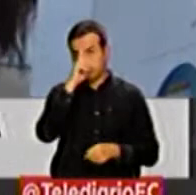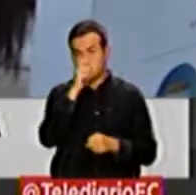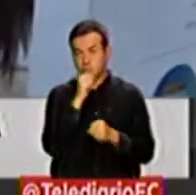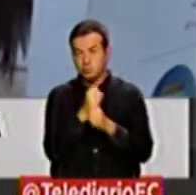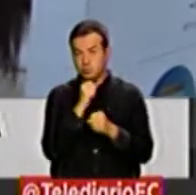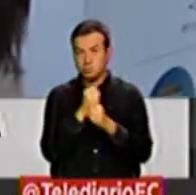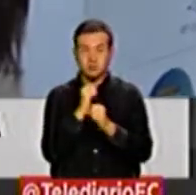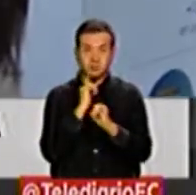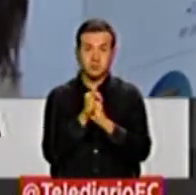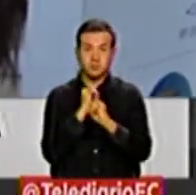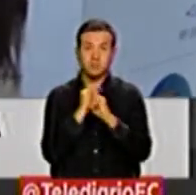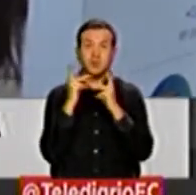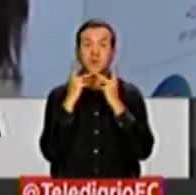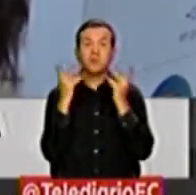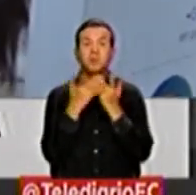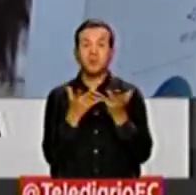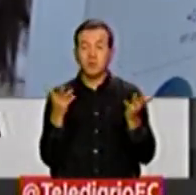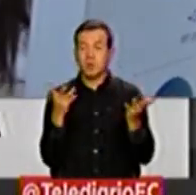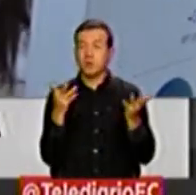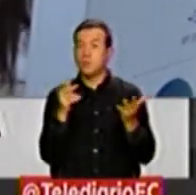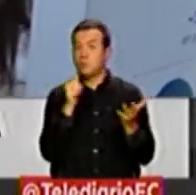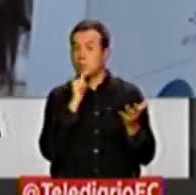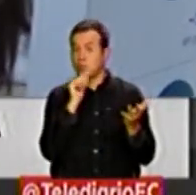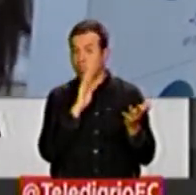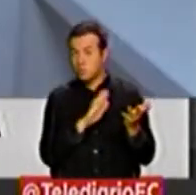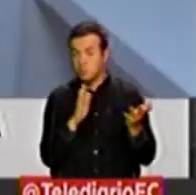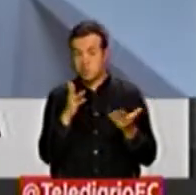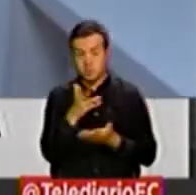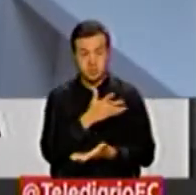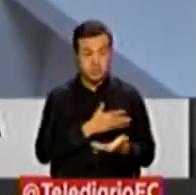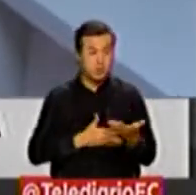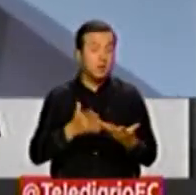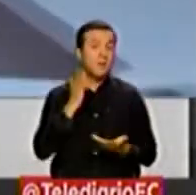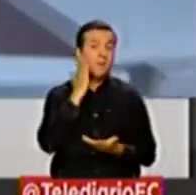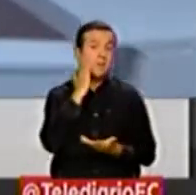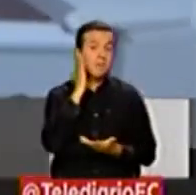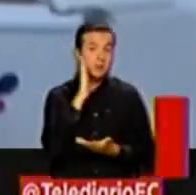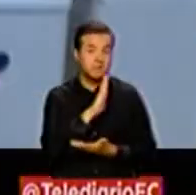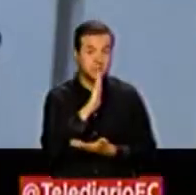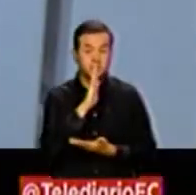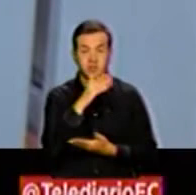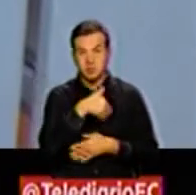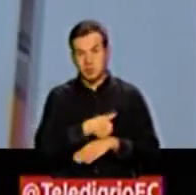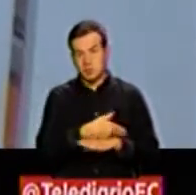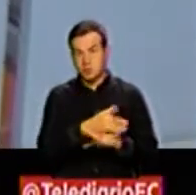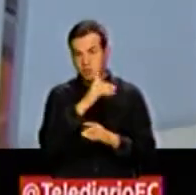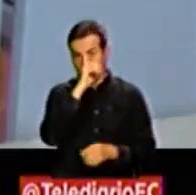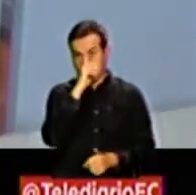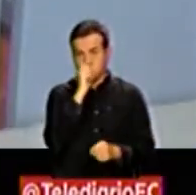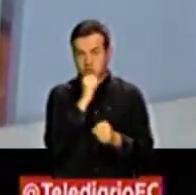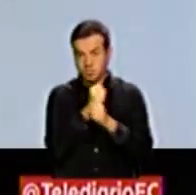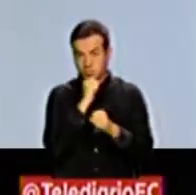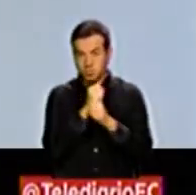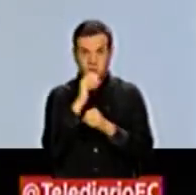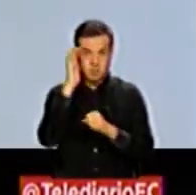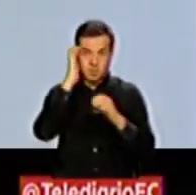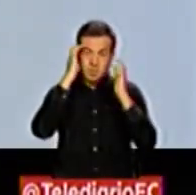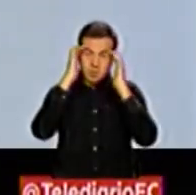que en instituciones públicas o privadas tengan estos espacios para que las madres puedan cumplir con su jornada de trabajo sin